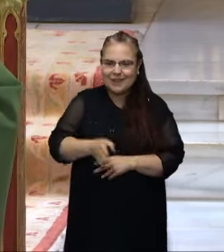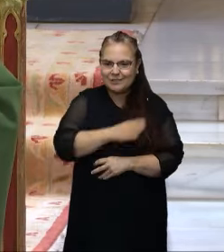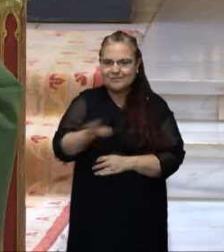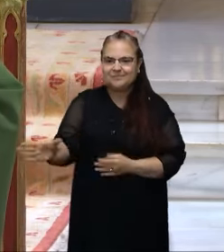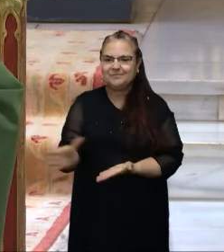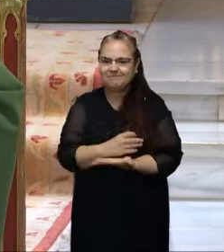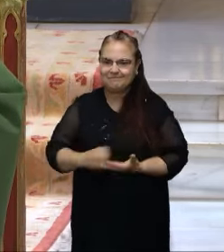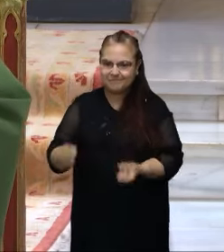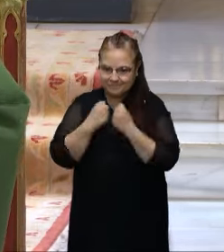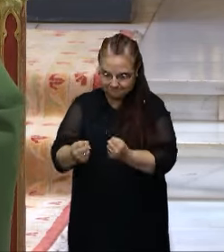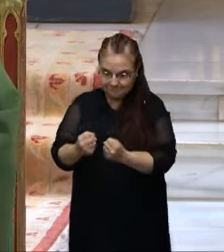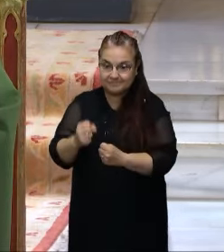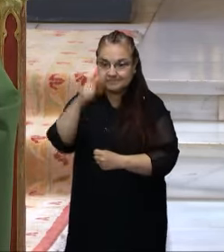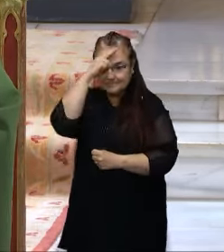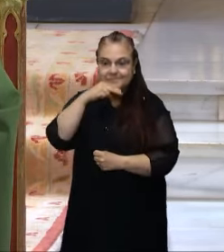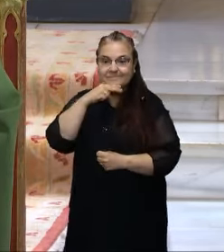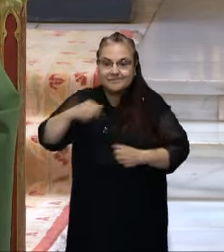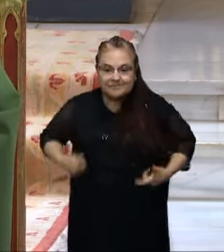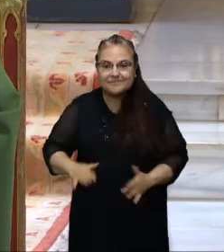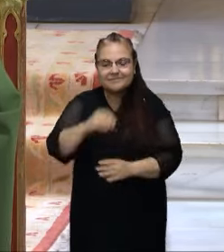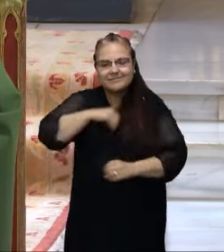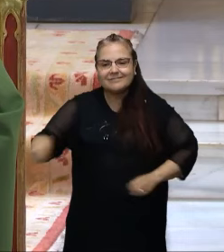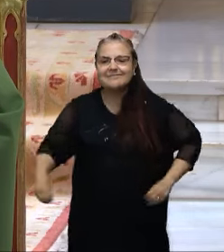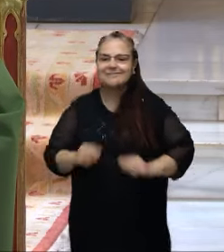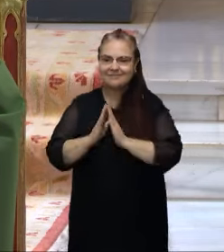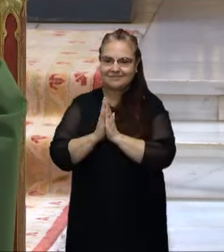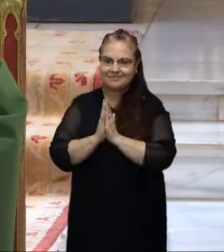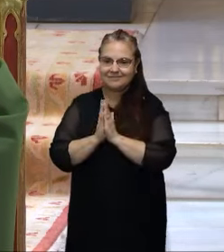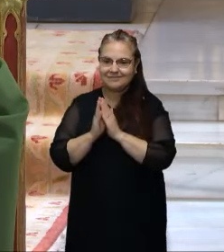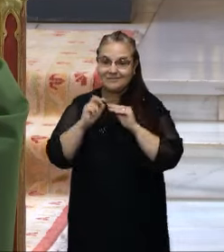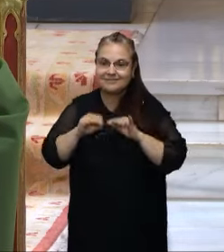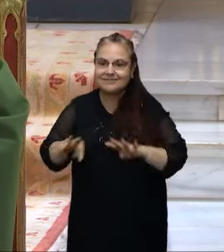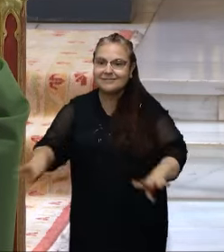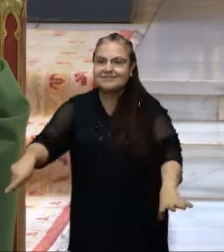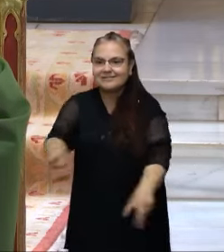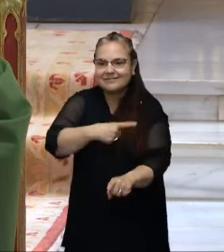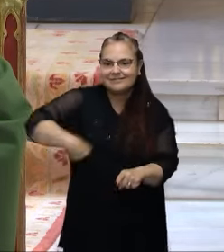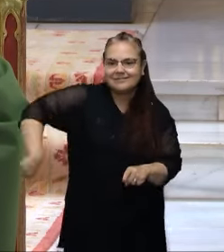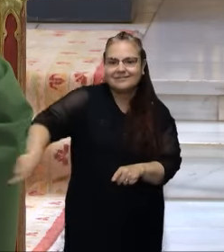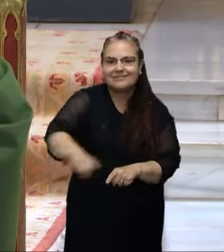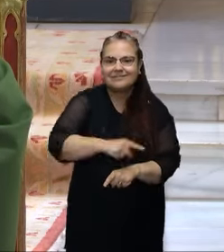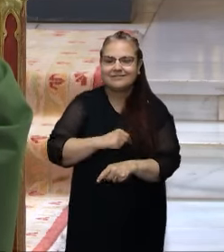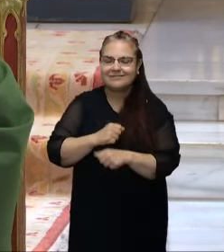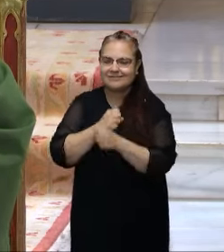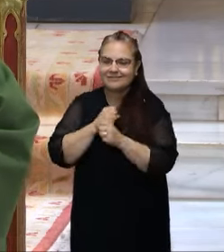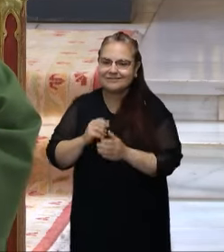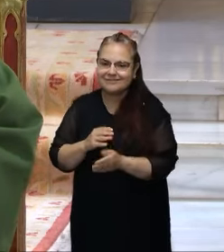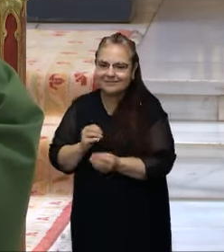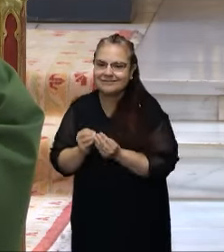de Dios Todopoderoso, Padre, Hijo y Espíritu Santo, descienda